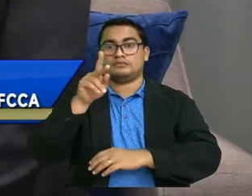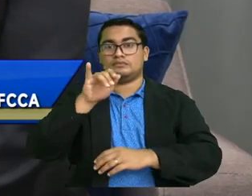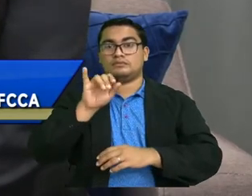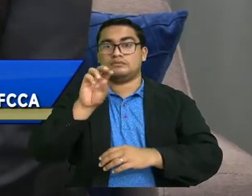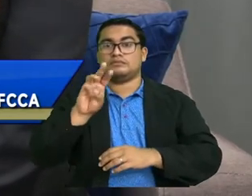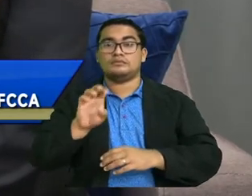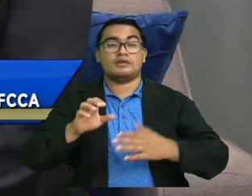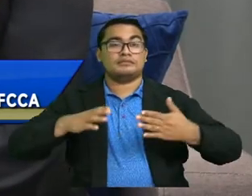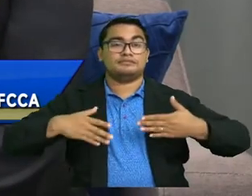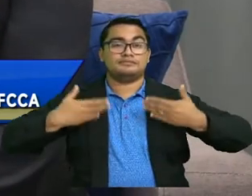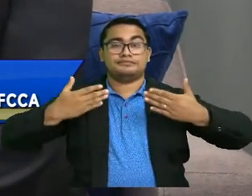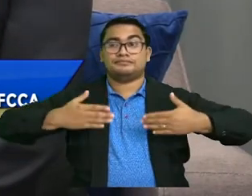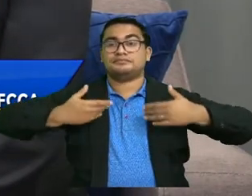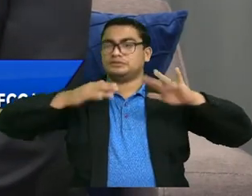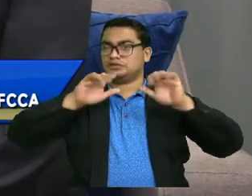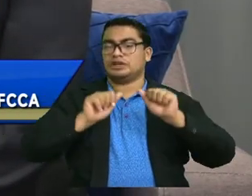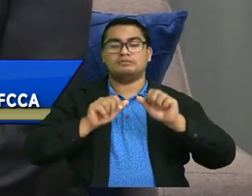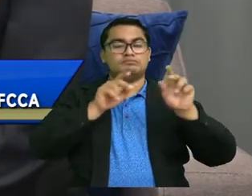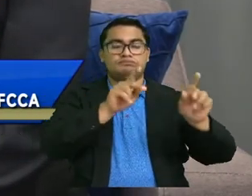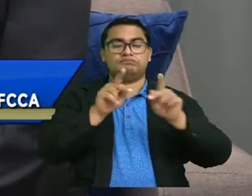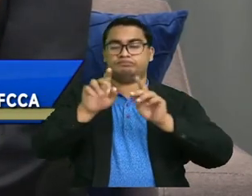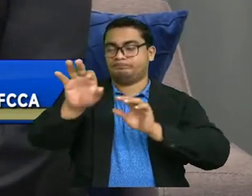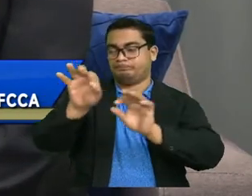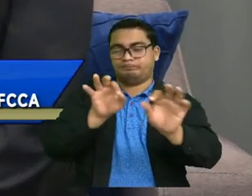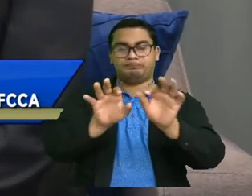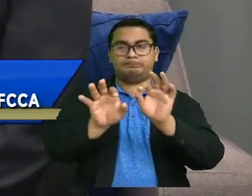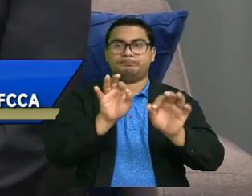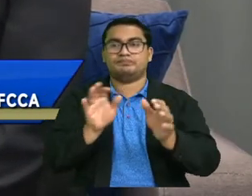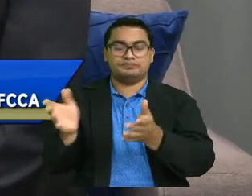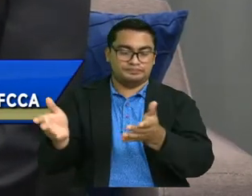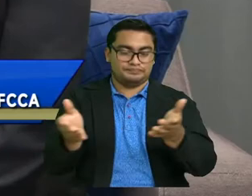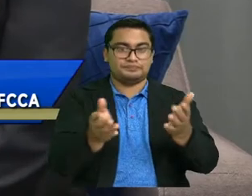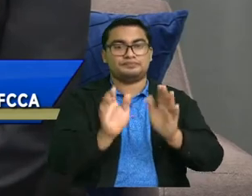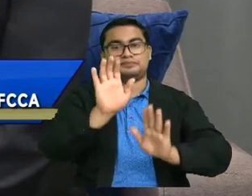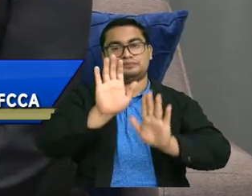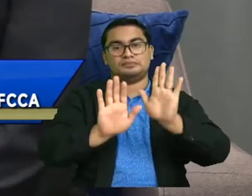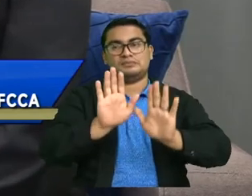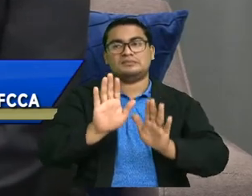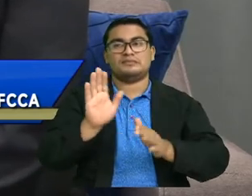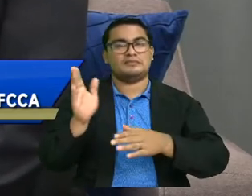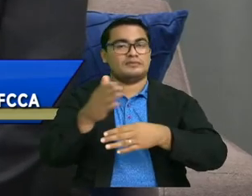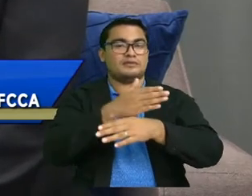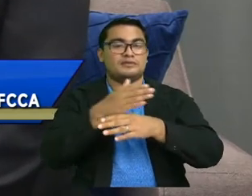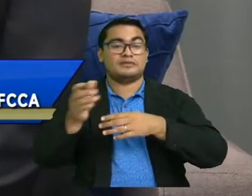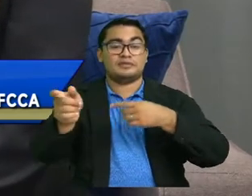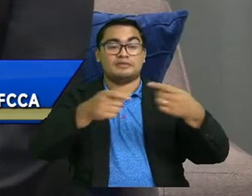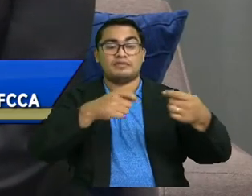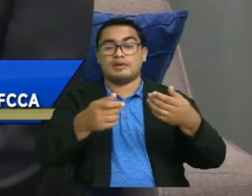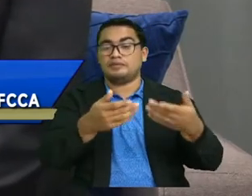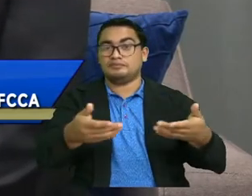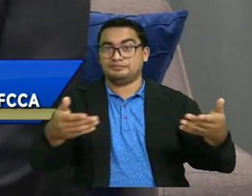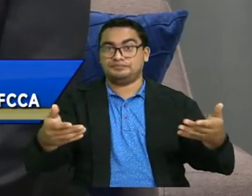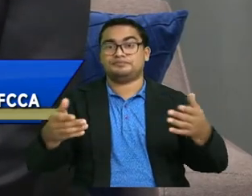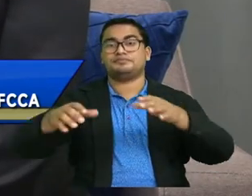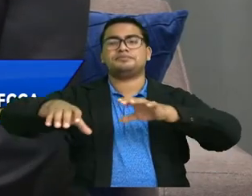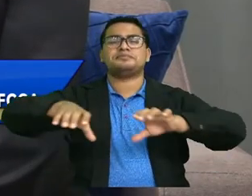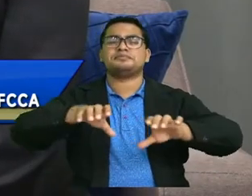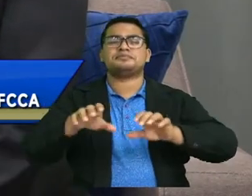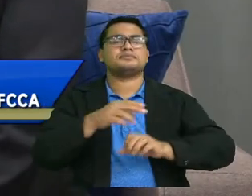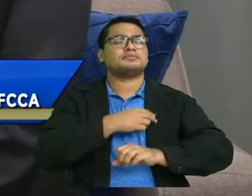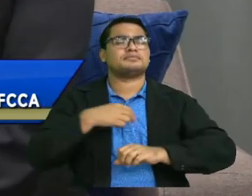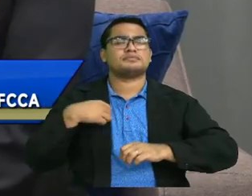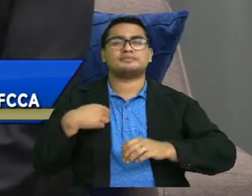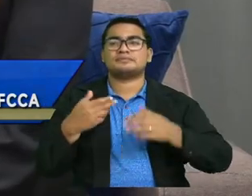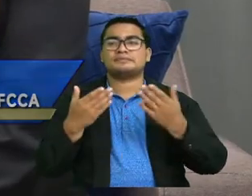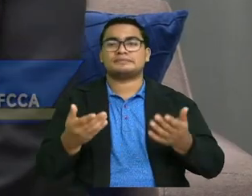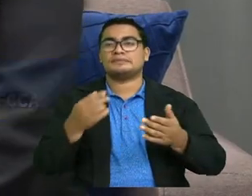contentísimos, ya tenemos la selección de los emprendedores, de las pymes que van a estar participando de todos los sectores. Y dentro de las actividades que vamos a estar desarrollando,